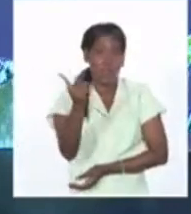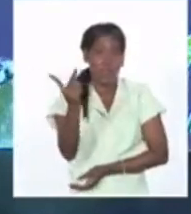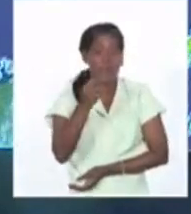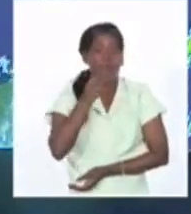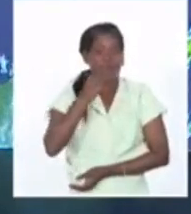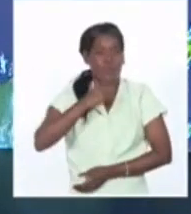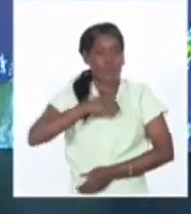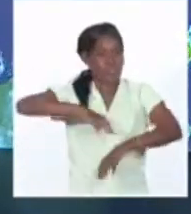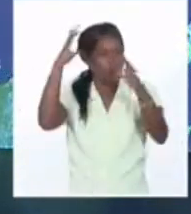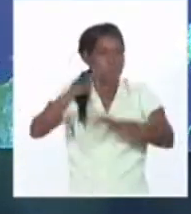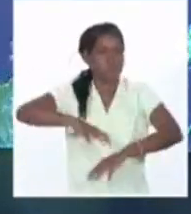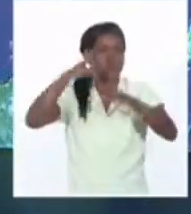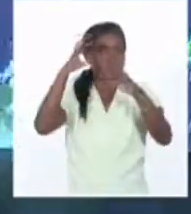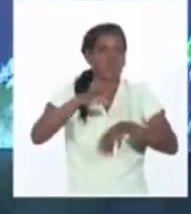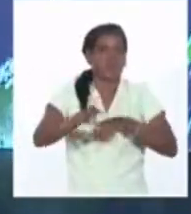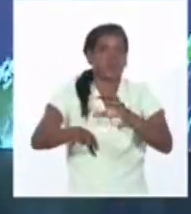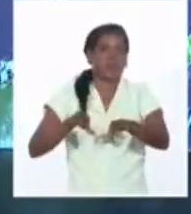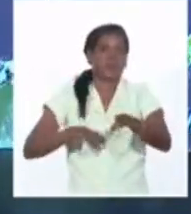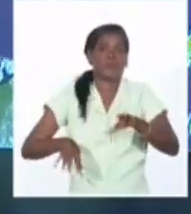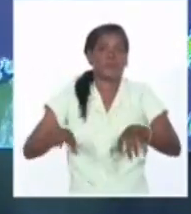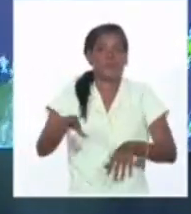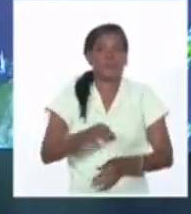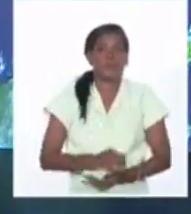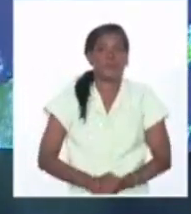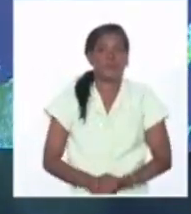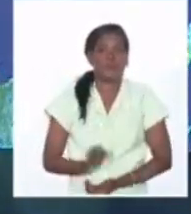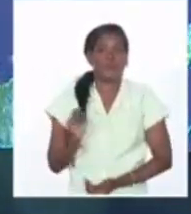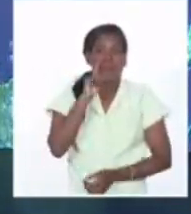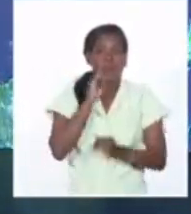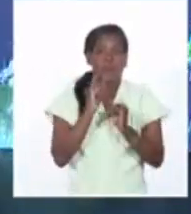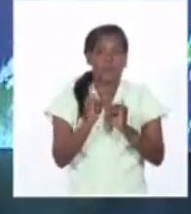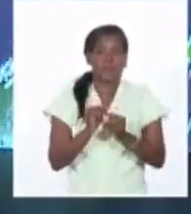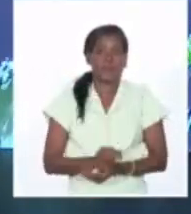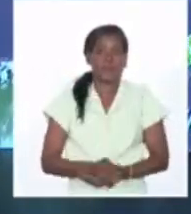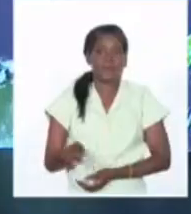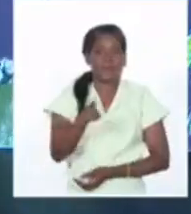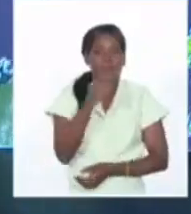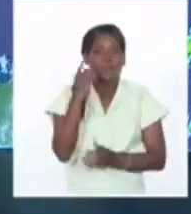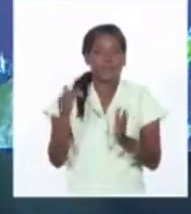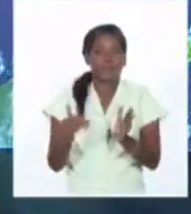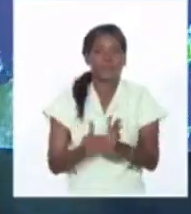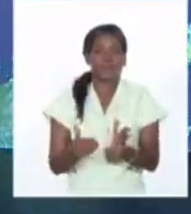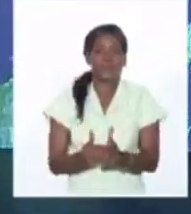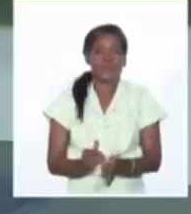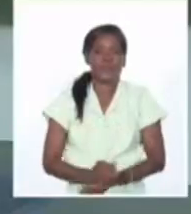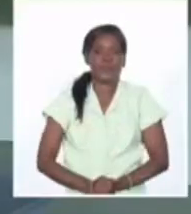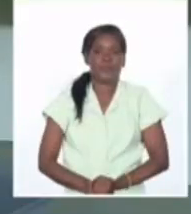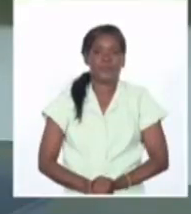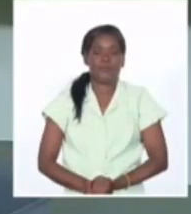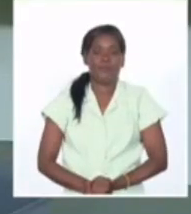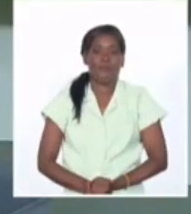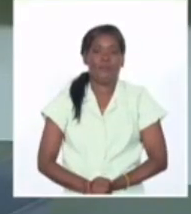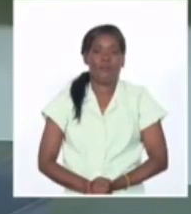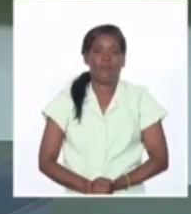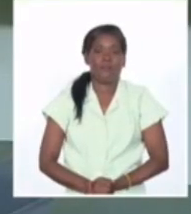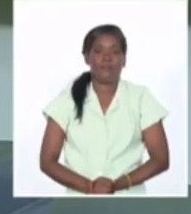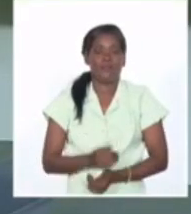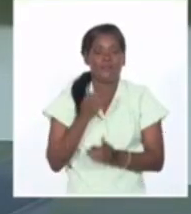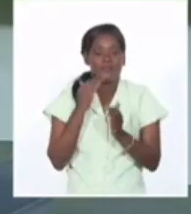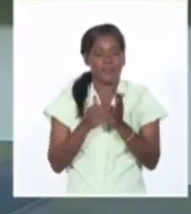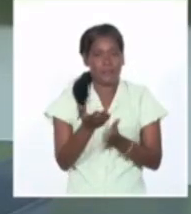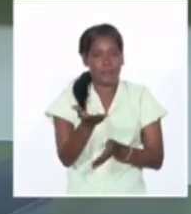extensas en algunas localidades. Esto es todo en cuanto a la información meteorológica. Tengan todos feliz tarde y hasta mañana. Buenas tardes también